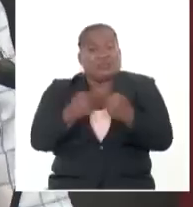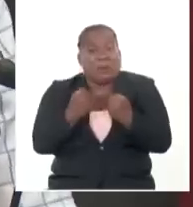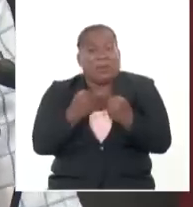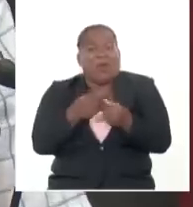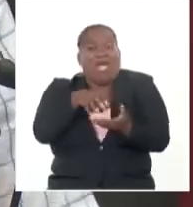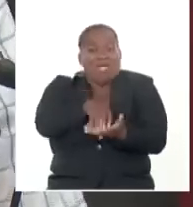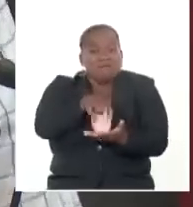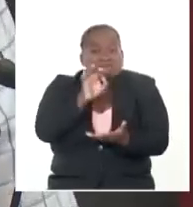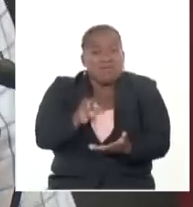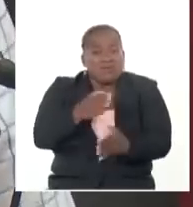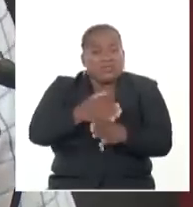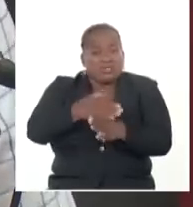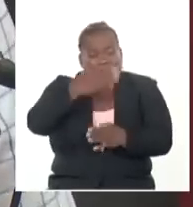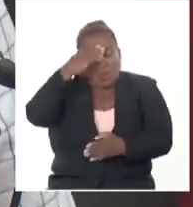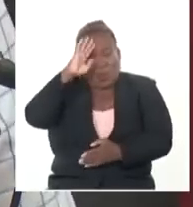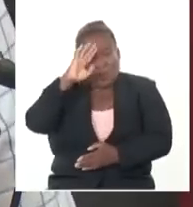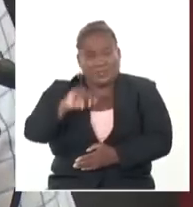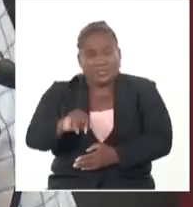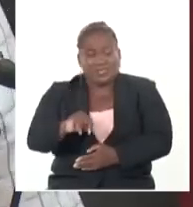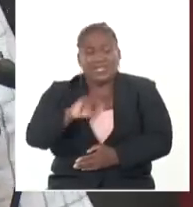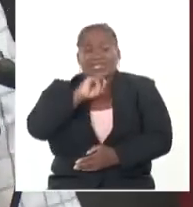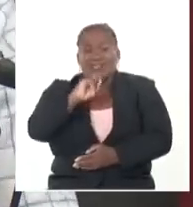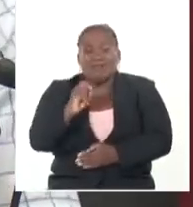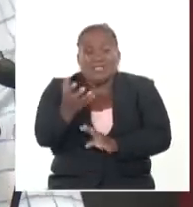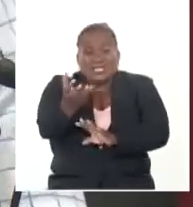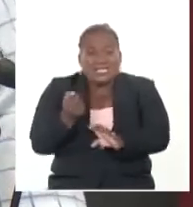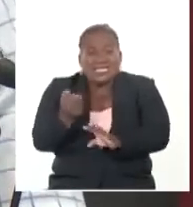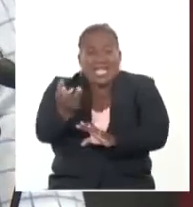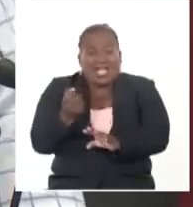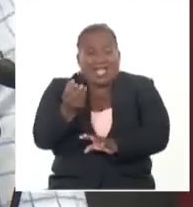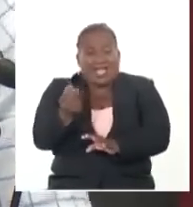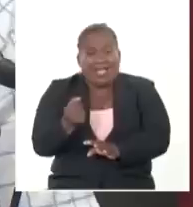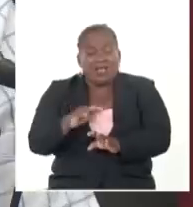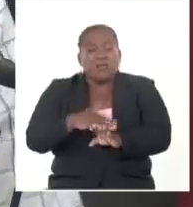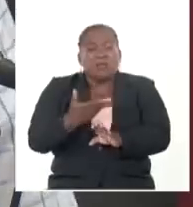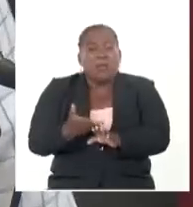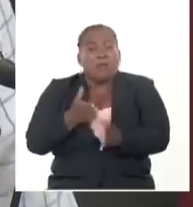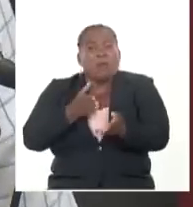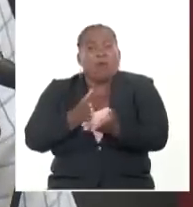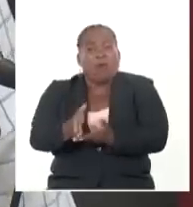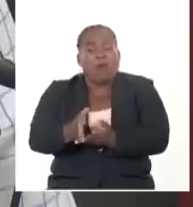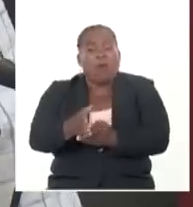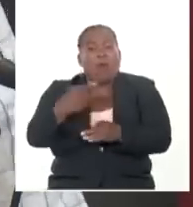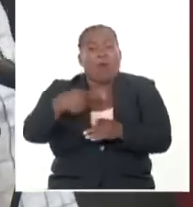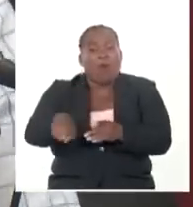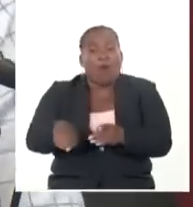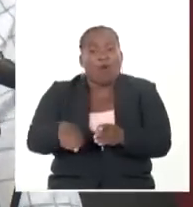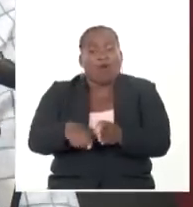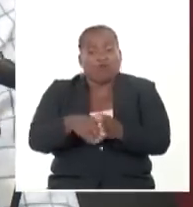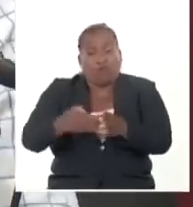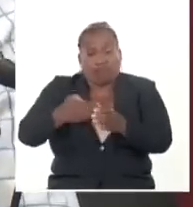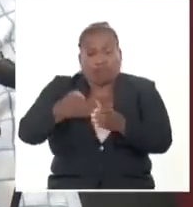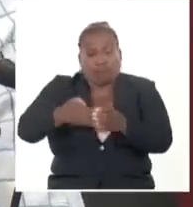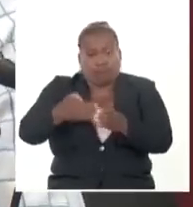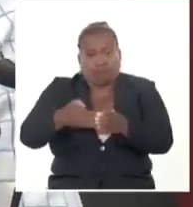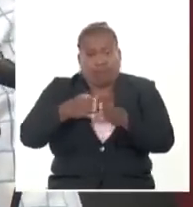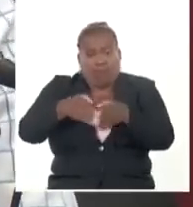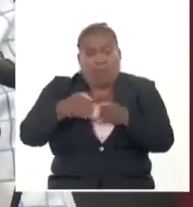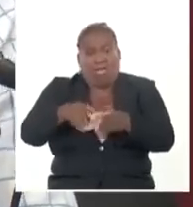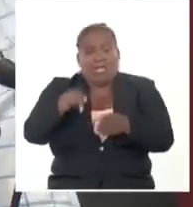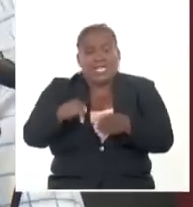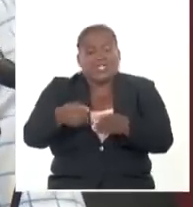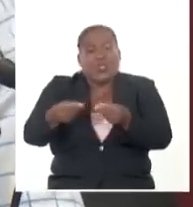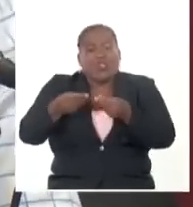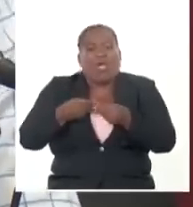Cuba, impidió que se pudiera descargar a tiempo en Santiago de Cuba para que después continuara a otros puertos de Cuba a descargar, y eso nos ha producido un